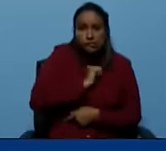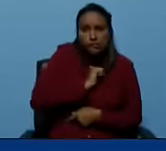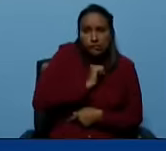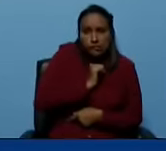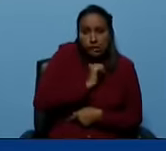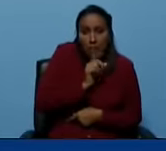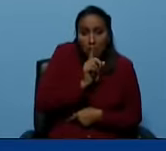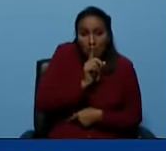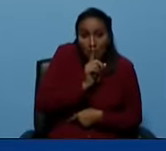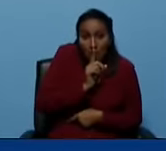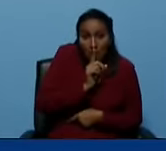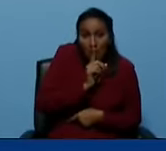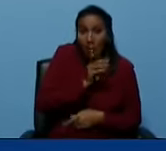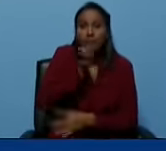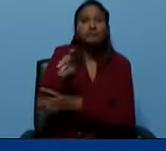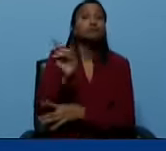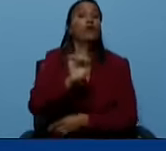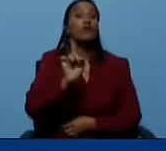junio,